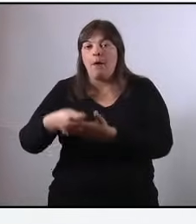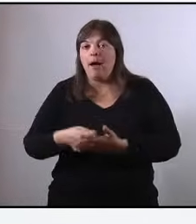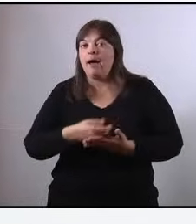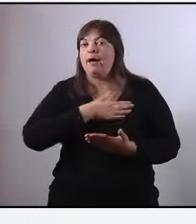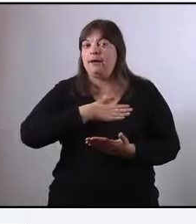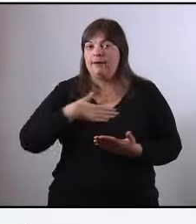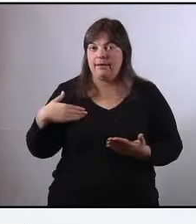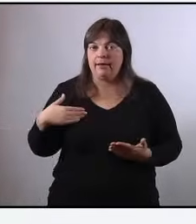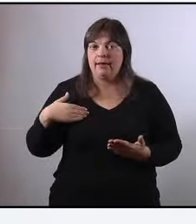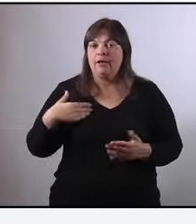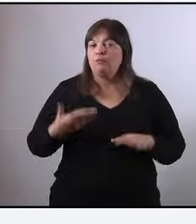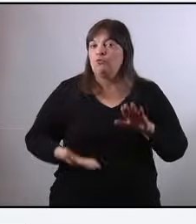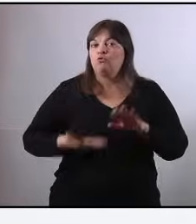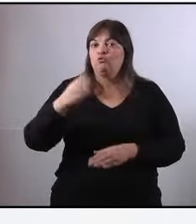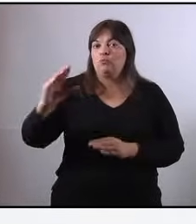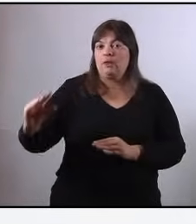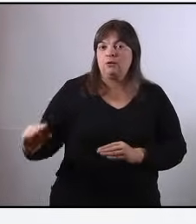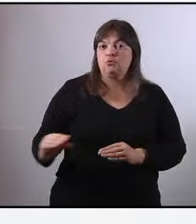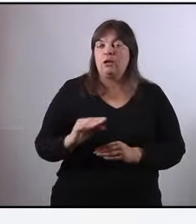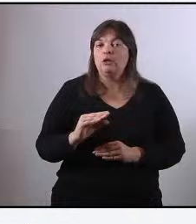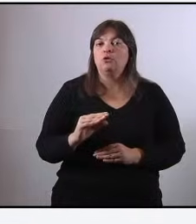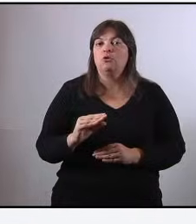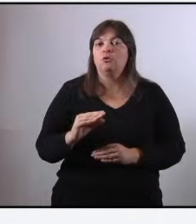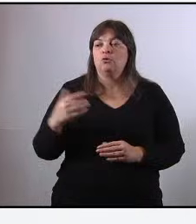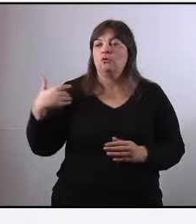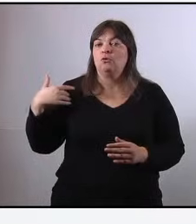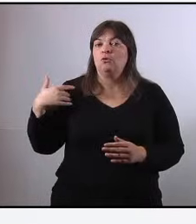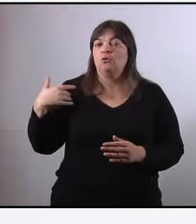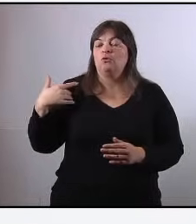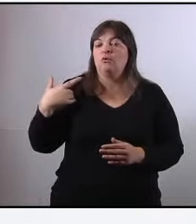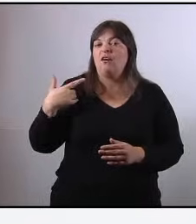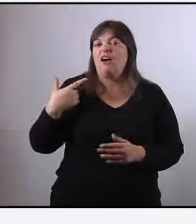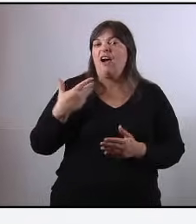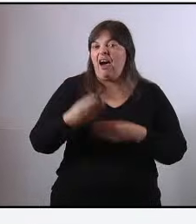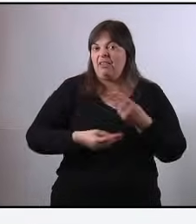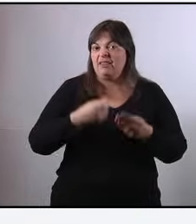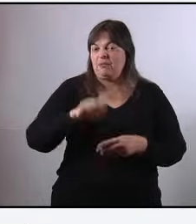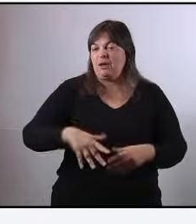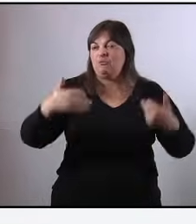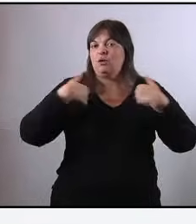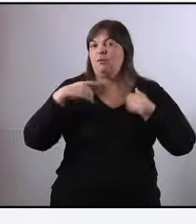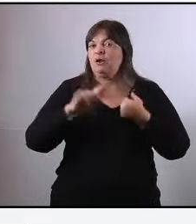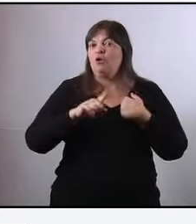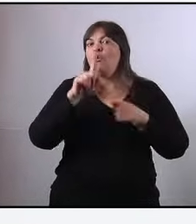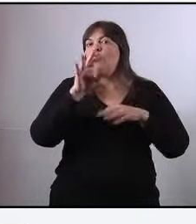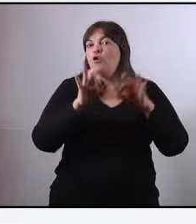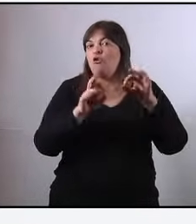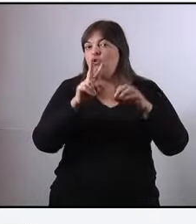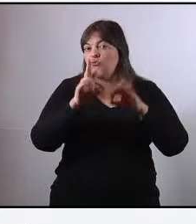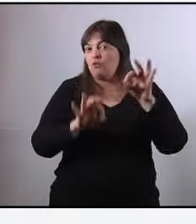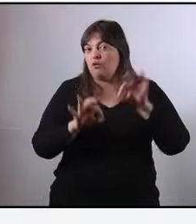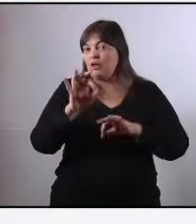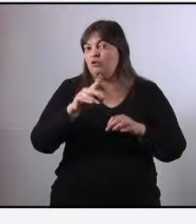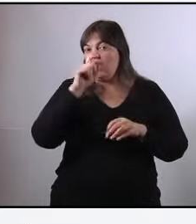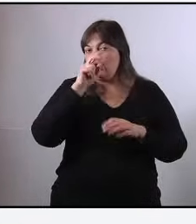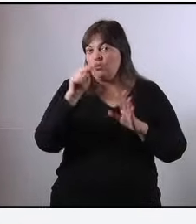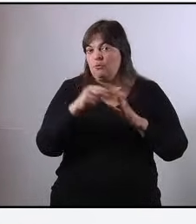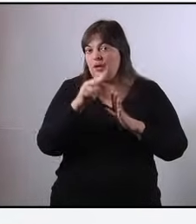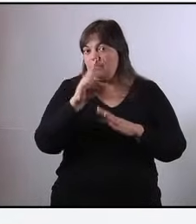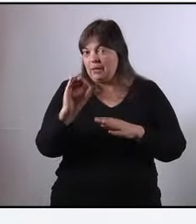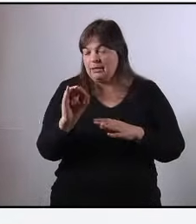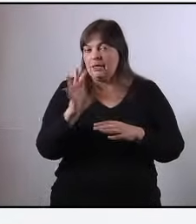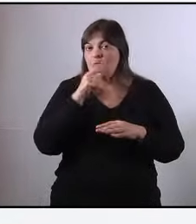una de las subidas salariales. Lo hemos hecho hasta con una que no nos correspondía, que era la del 2% del año 2020, que el